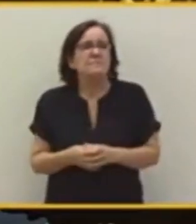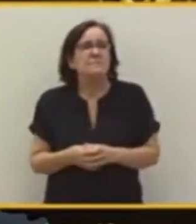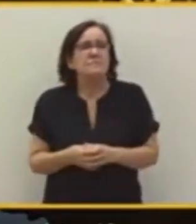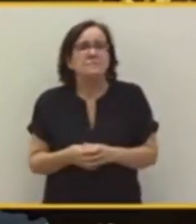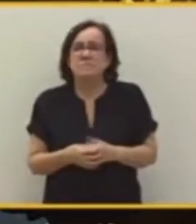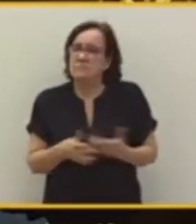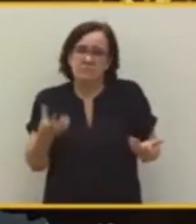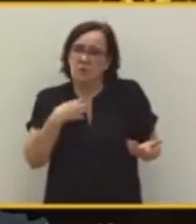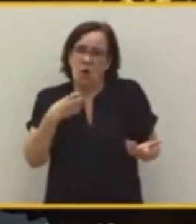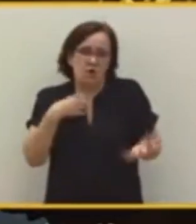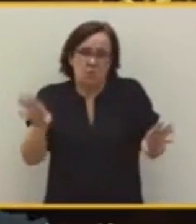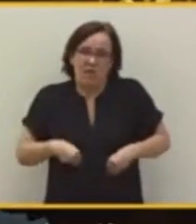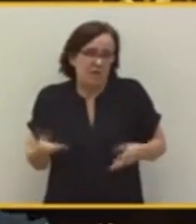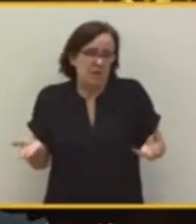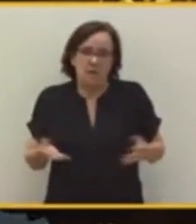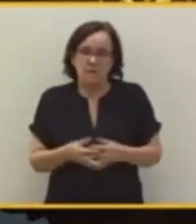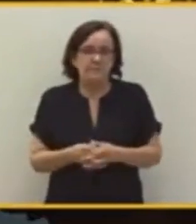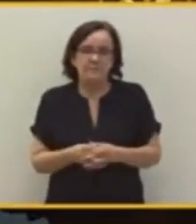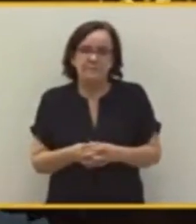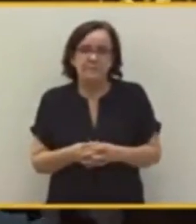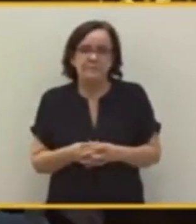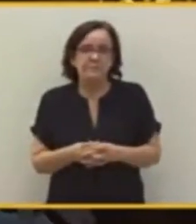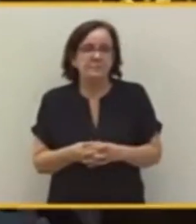es inaceptable.